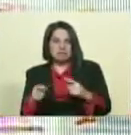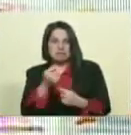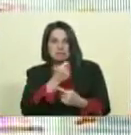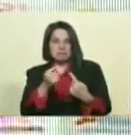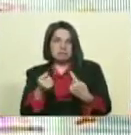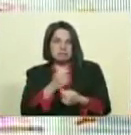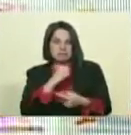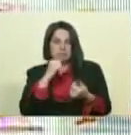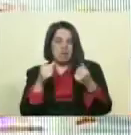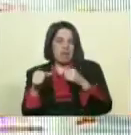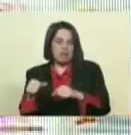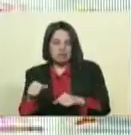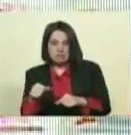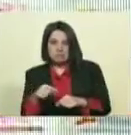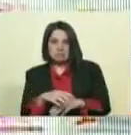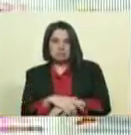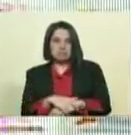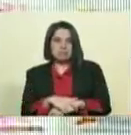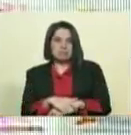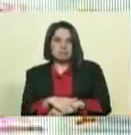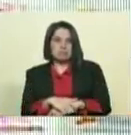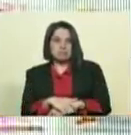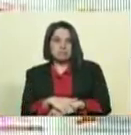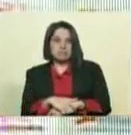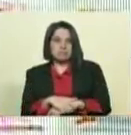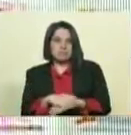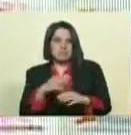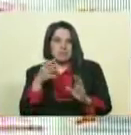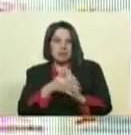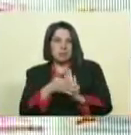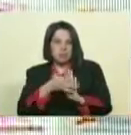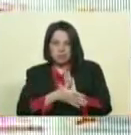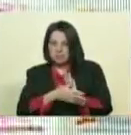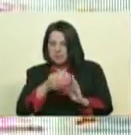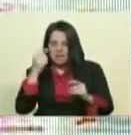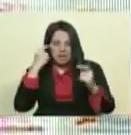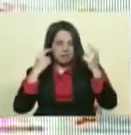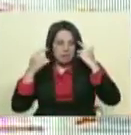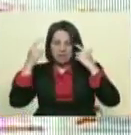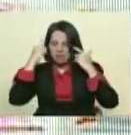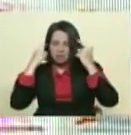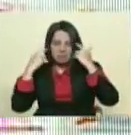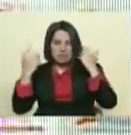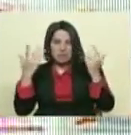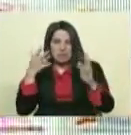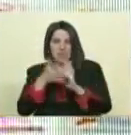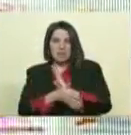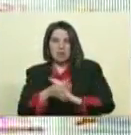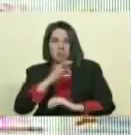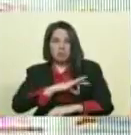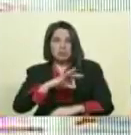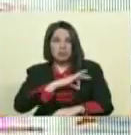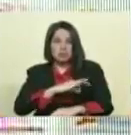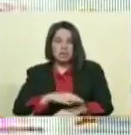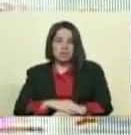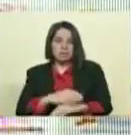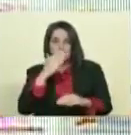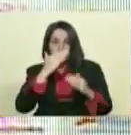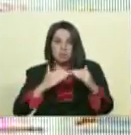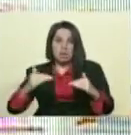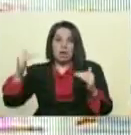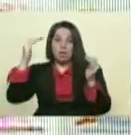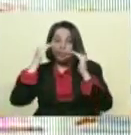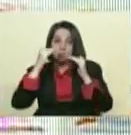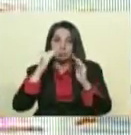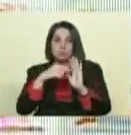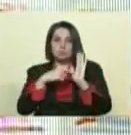maldad, perversidad, ¿qué puede pasar en la mente de ese ser humano como ser social cuando ya sea adulto, cuando